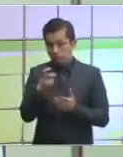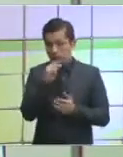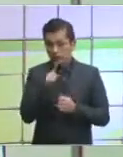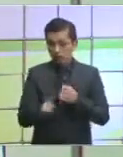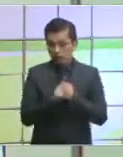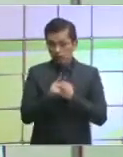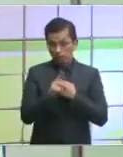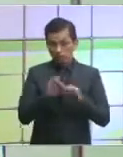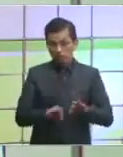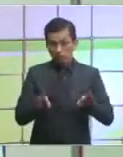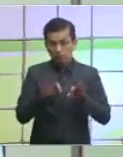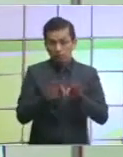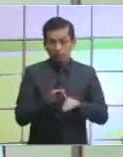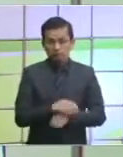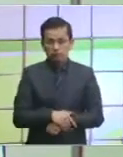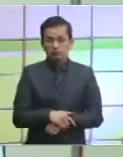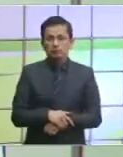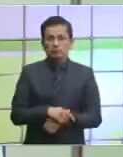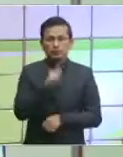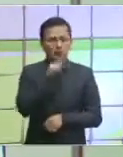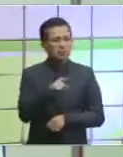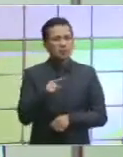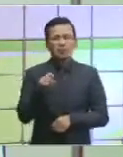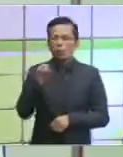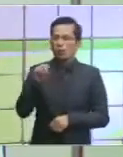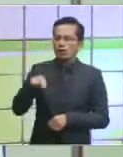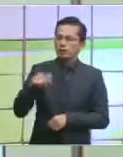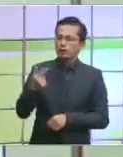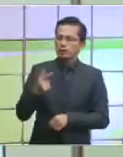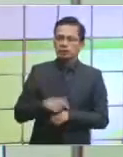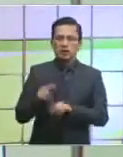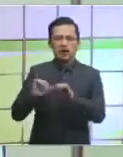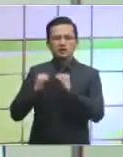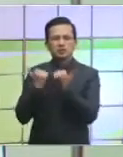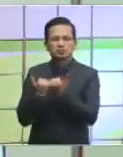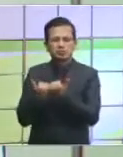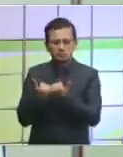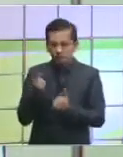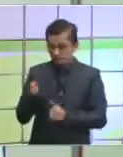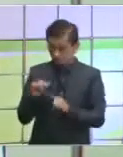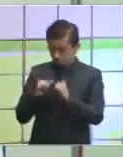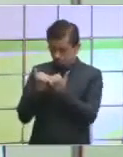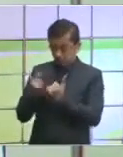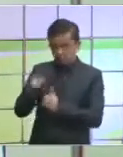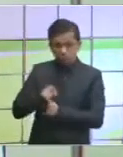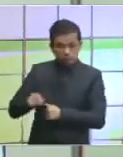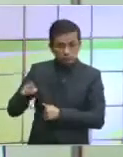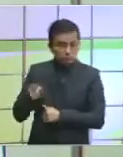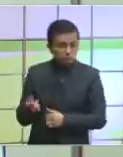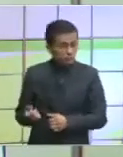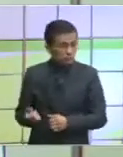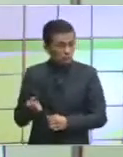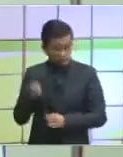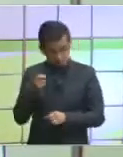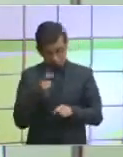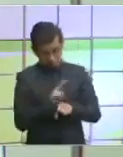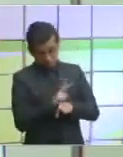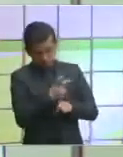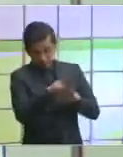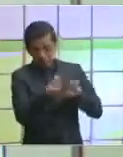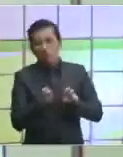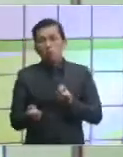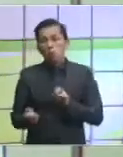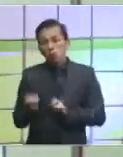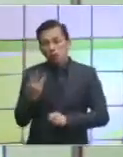lo mismo podría decirse de las ongs cuantas ong se están trabajando sobre estos temas insisto no